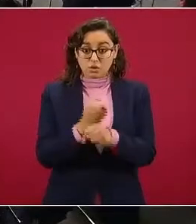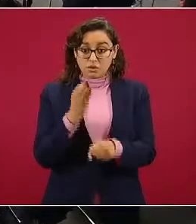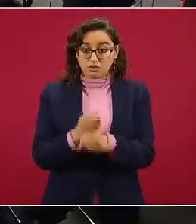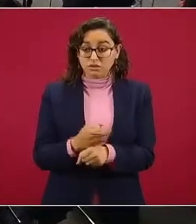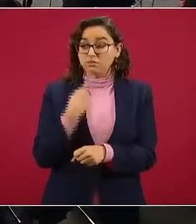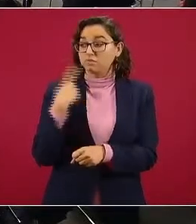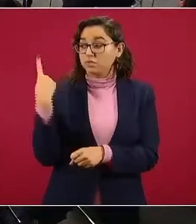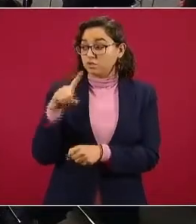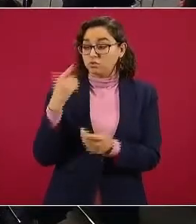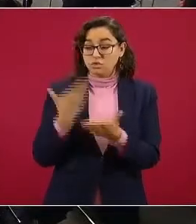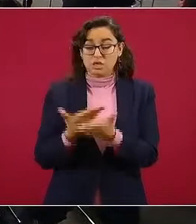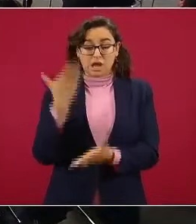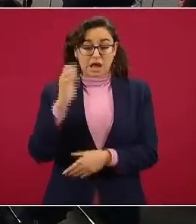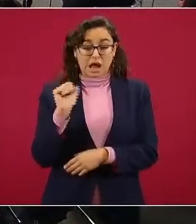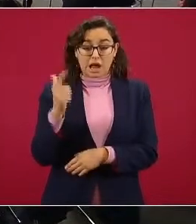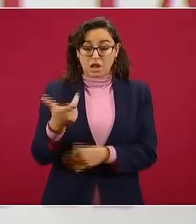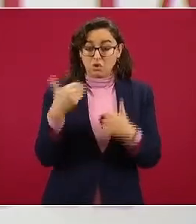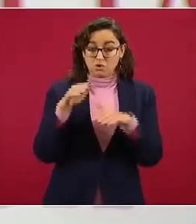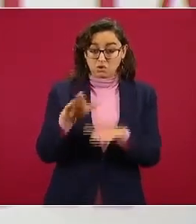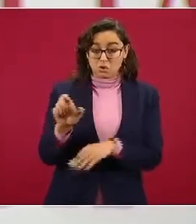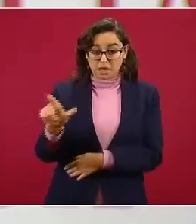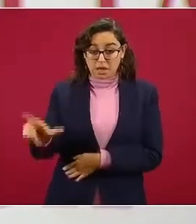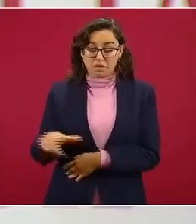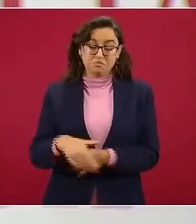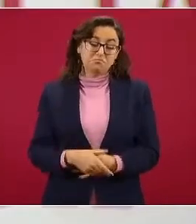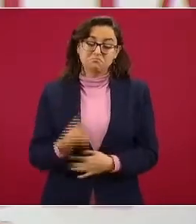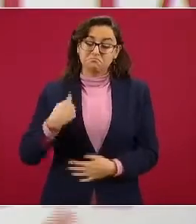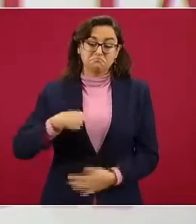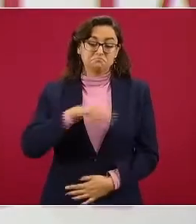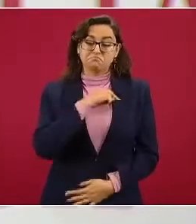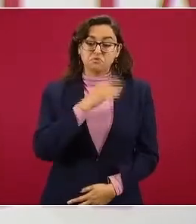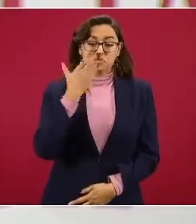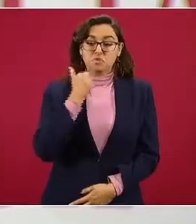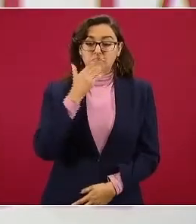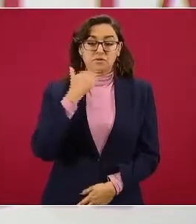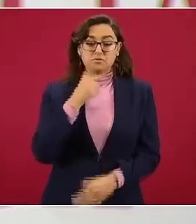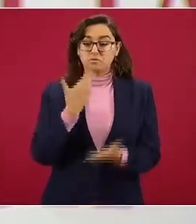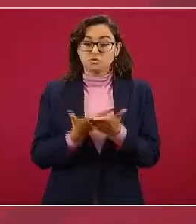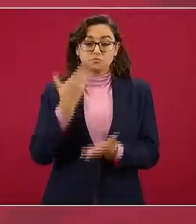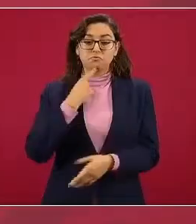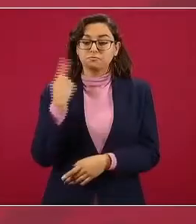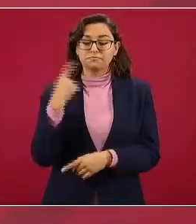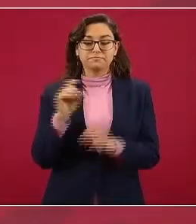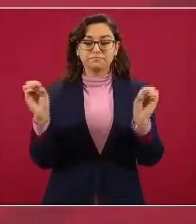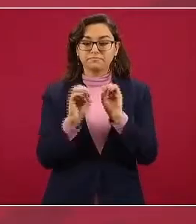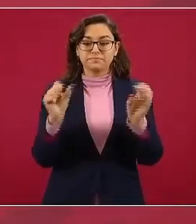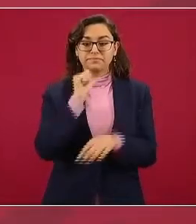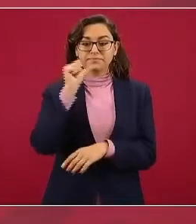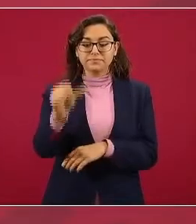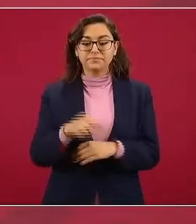denuncias presentadas ante la Fiscalía General o delitos que se hayan derivado de su estancia ahí.